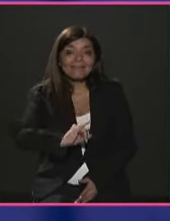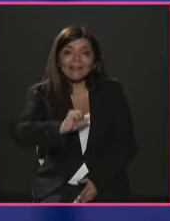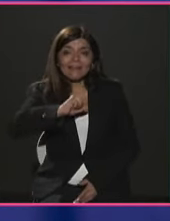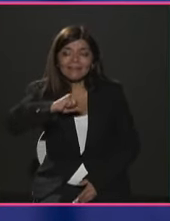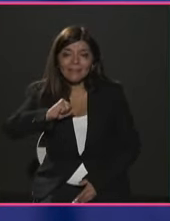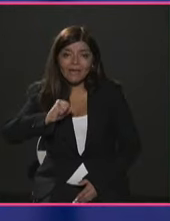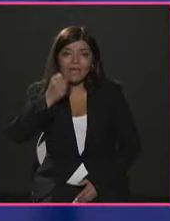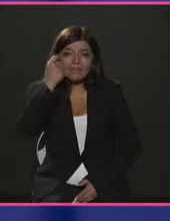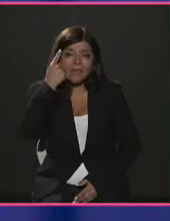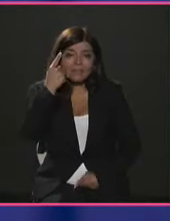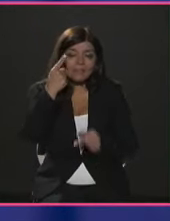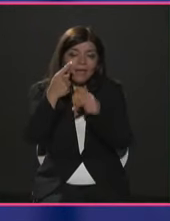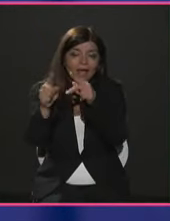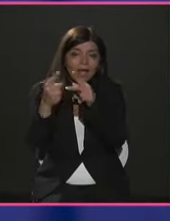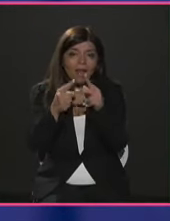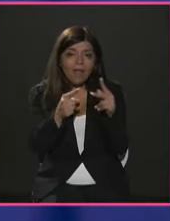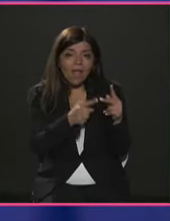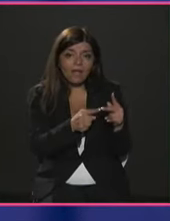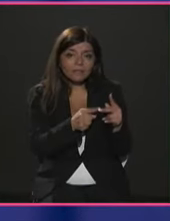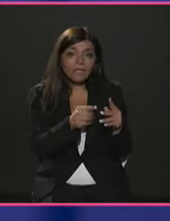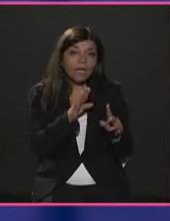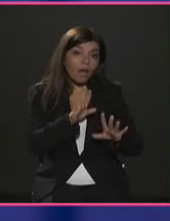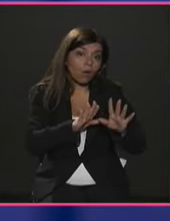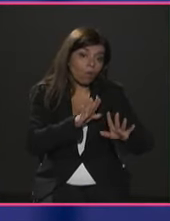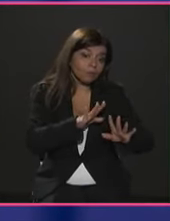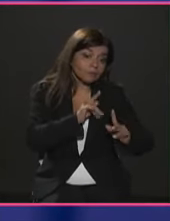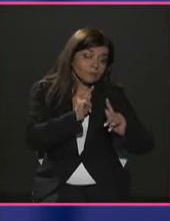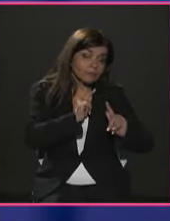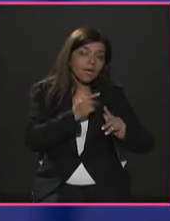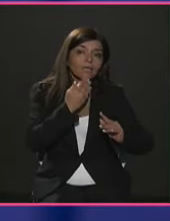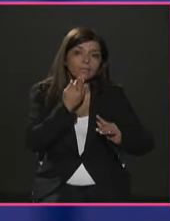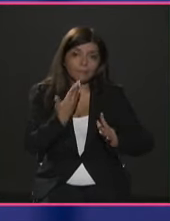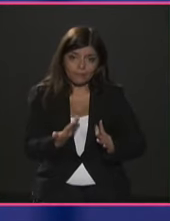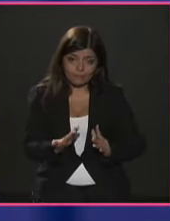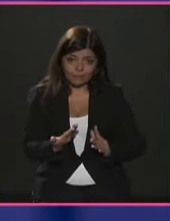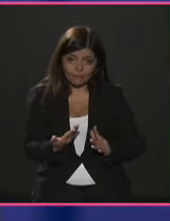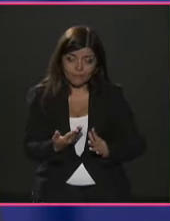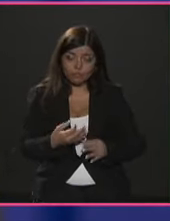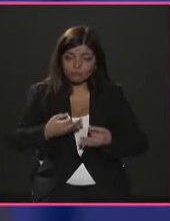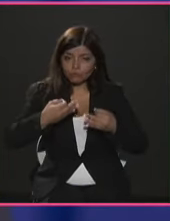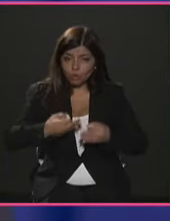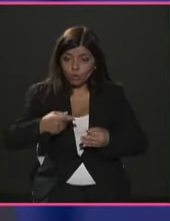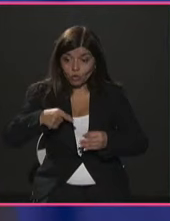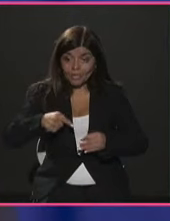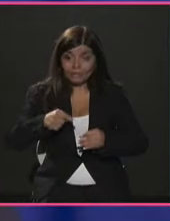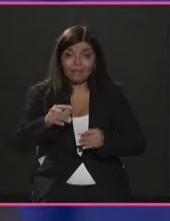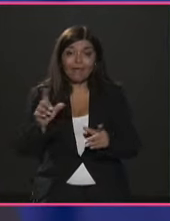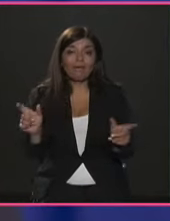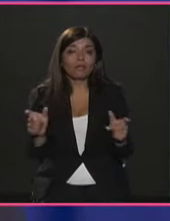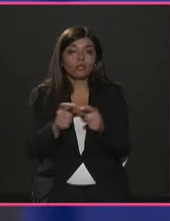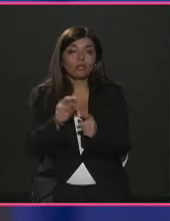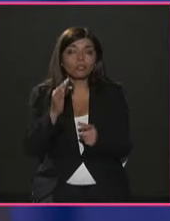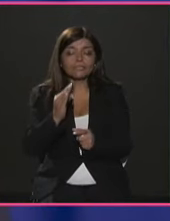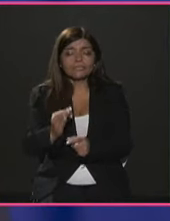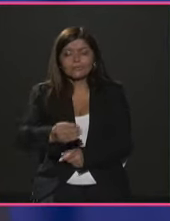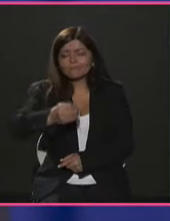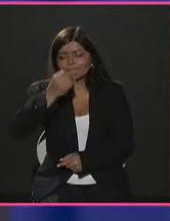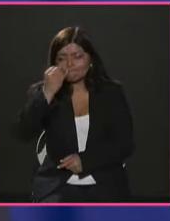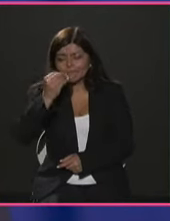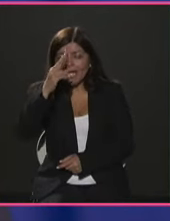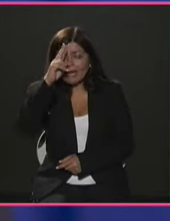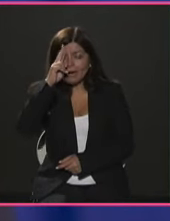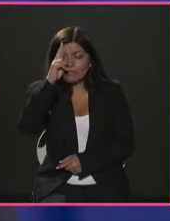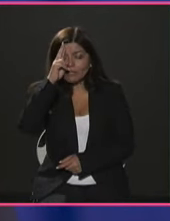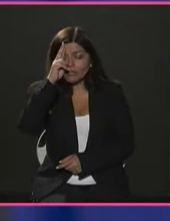comprender tanto sus posibilidades como sus contradicciones Estoy seguro que este congreso será un foro ideal para desarrollar esta